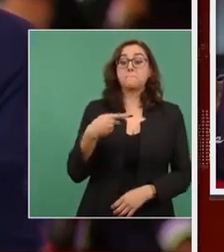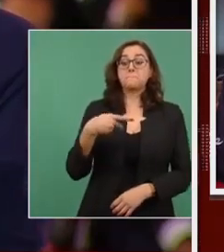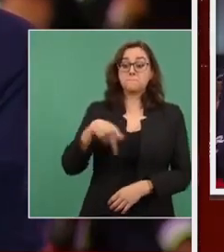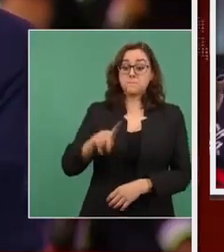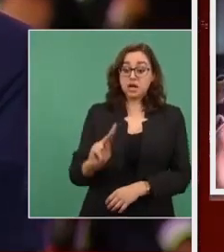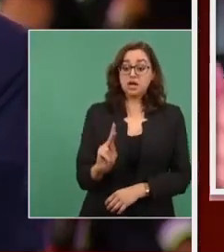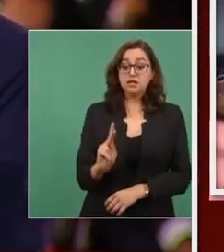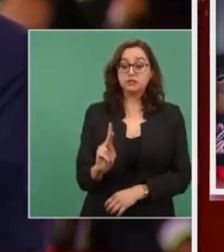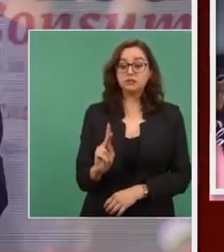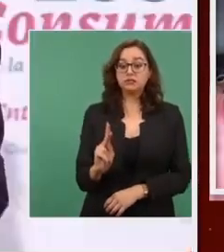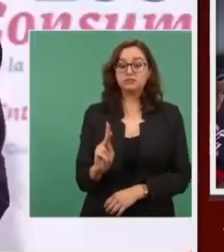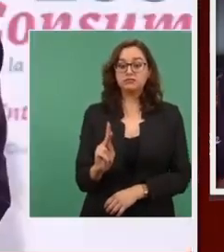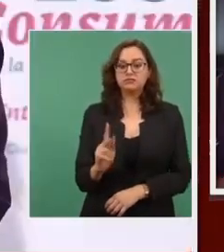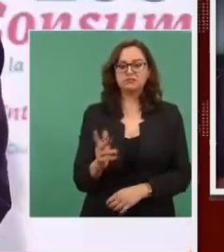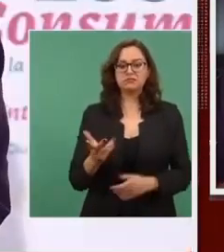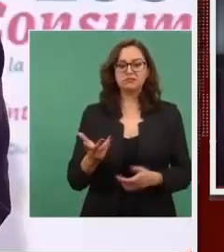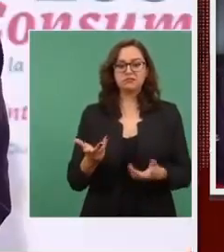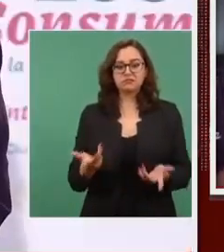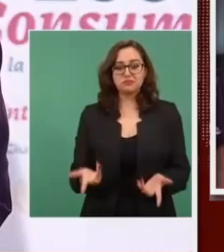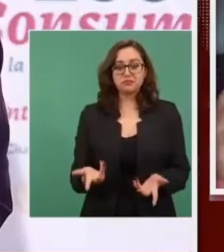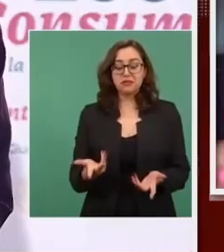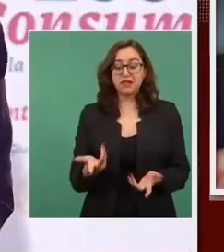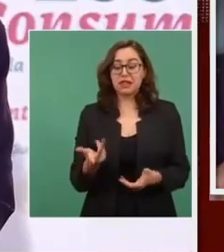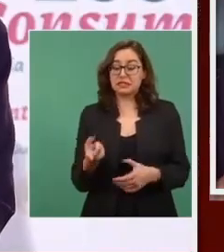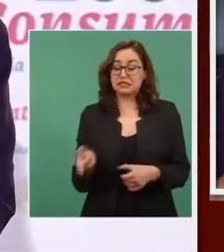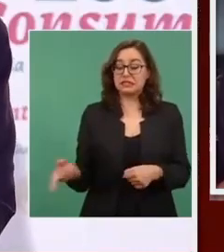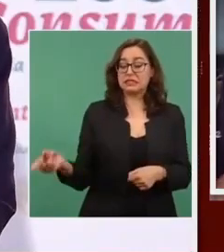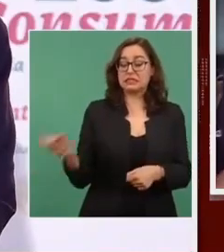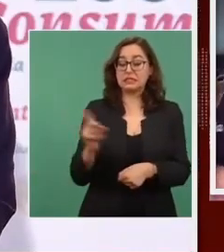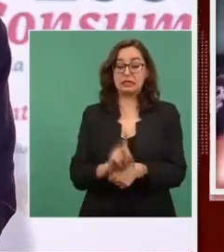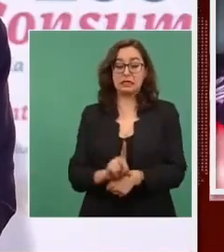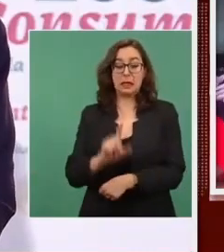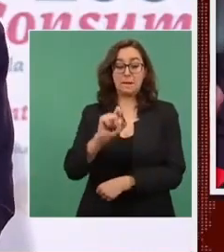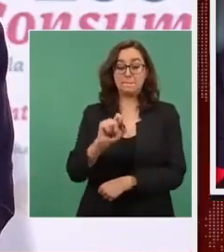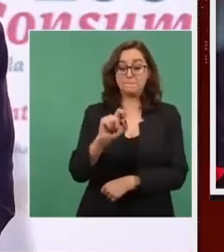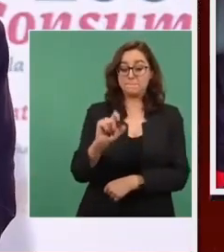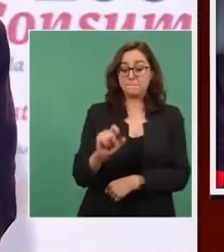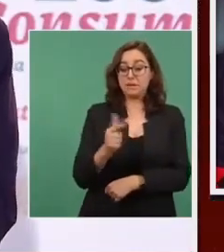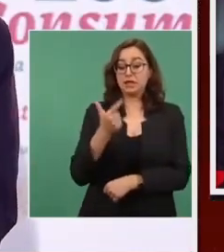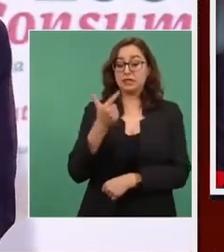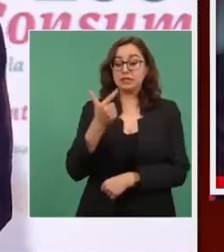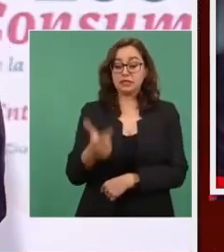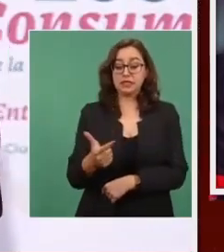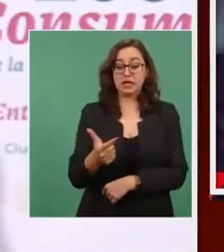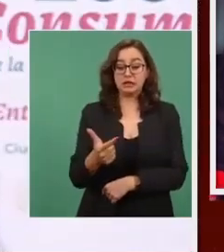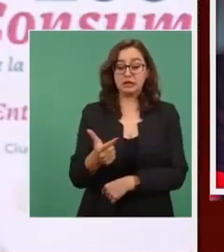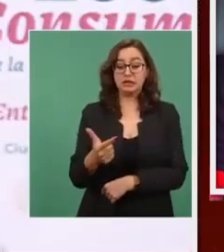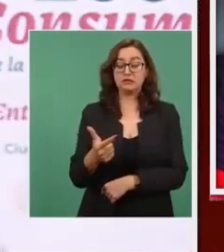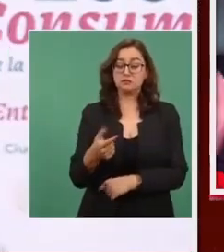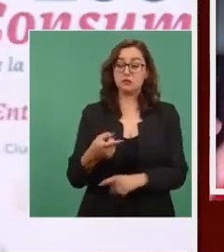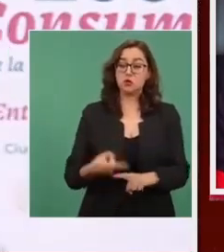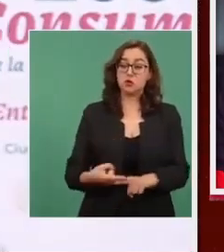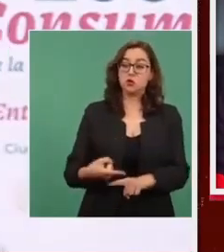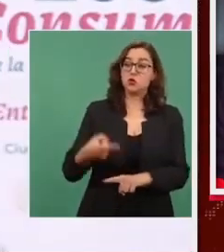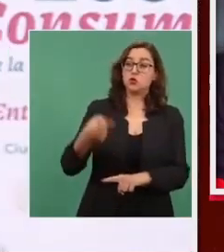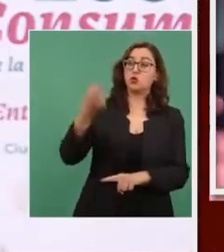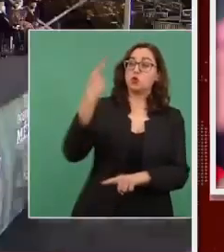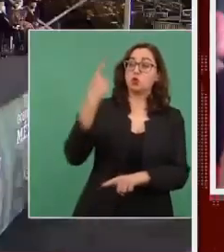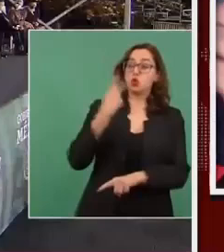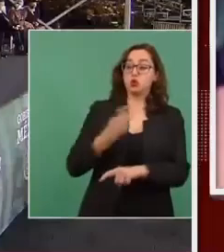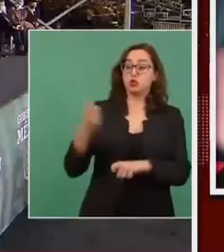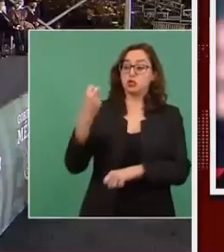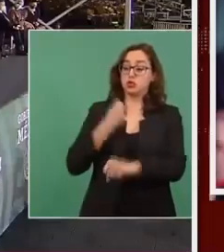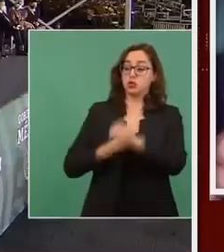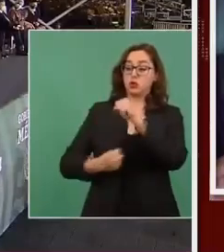exportaciones y a medida bueno que avanza esta recuperación aunque en algunos lugares sea desigual porque bueno ya sabemos